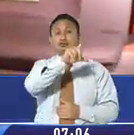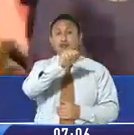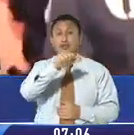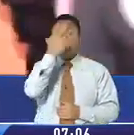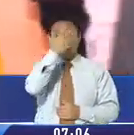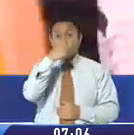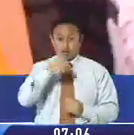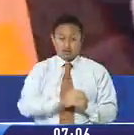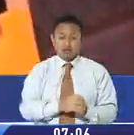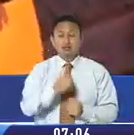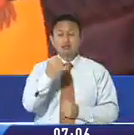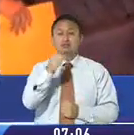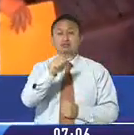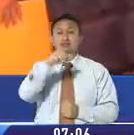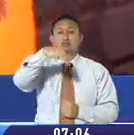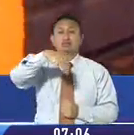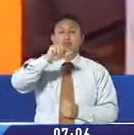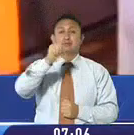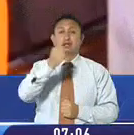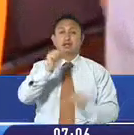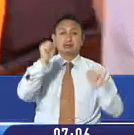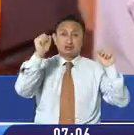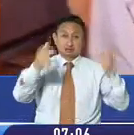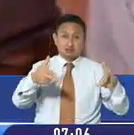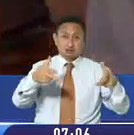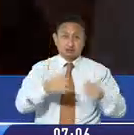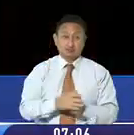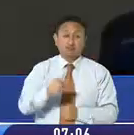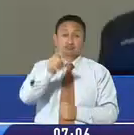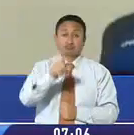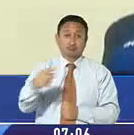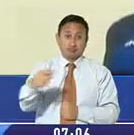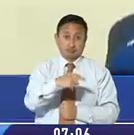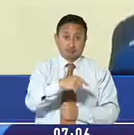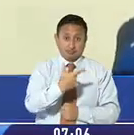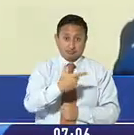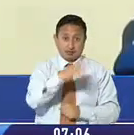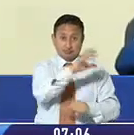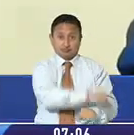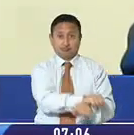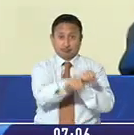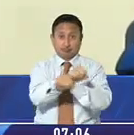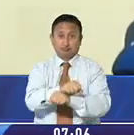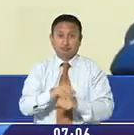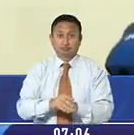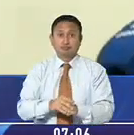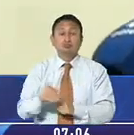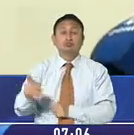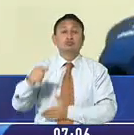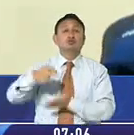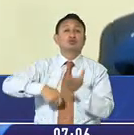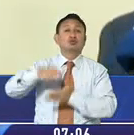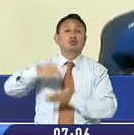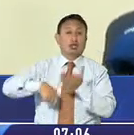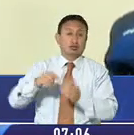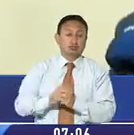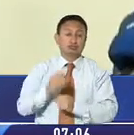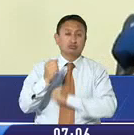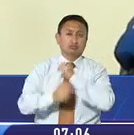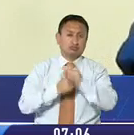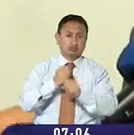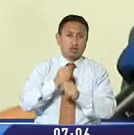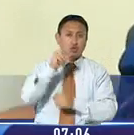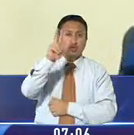y capturaron al resto de los supuestos involucrados. Que en un contrato suscrito en el año 2019, la cual tenía como finalidad